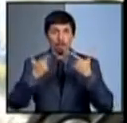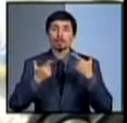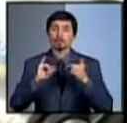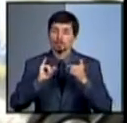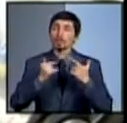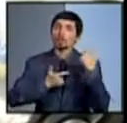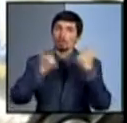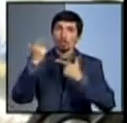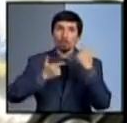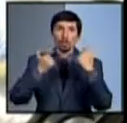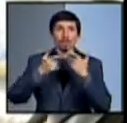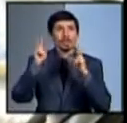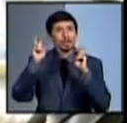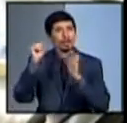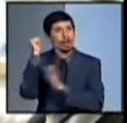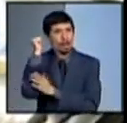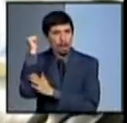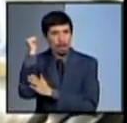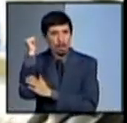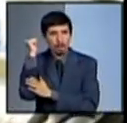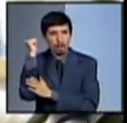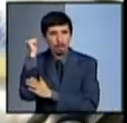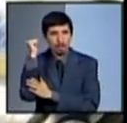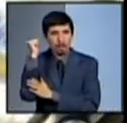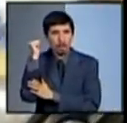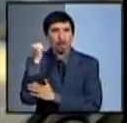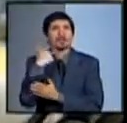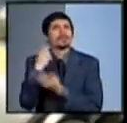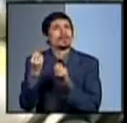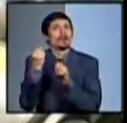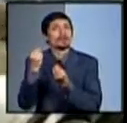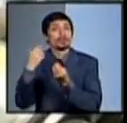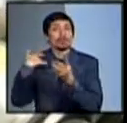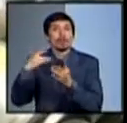En política, lo que hace la derecha. ¿La definición de los candidatos?